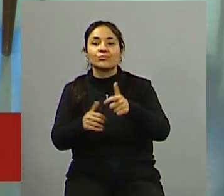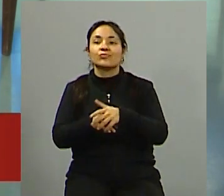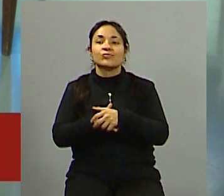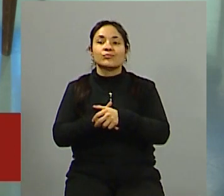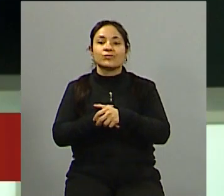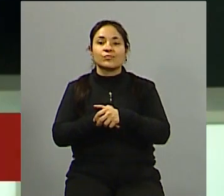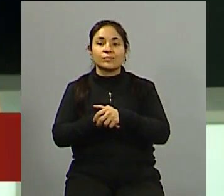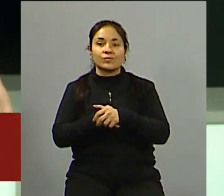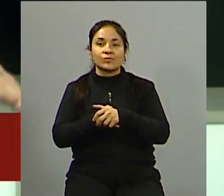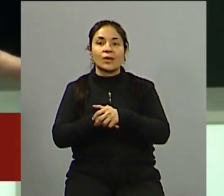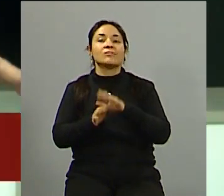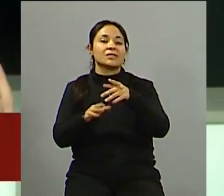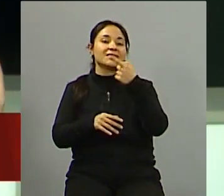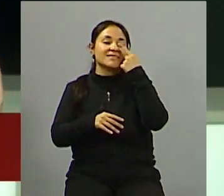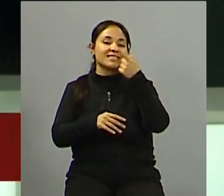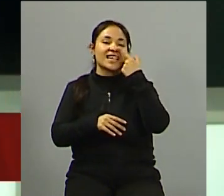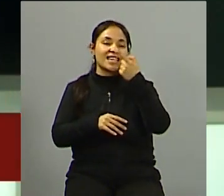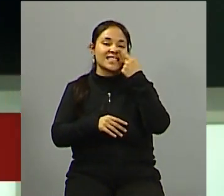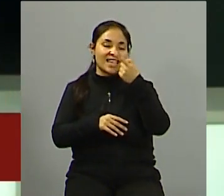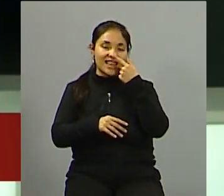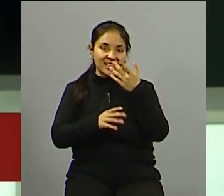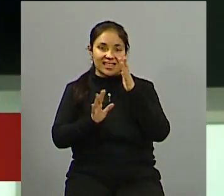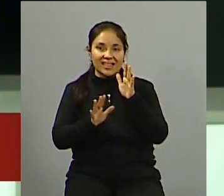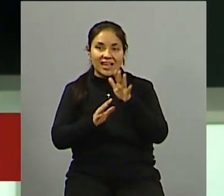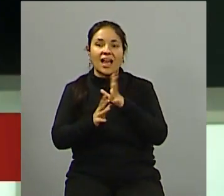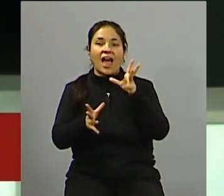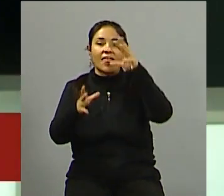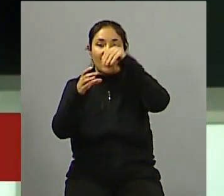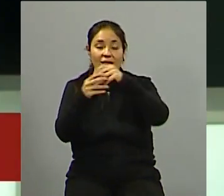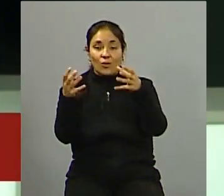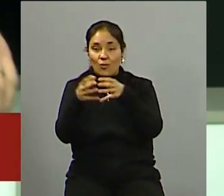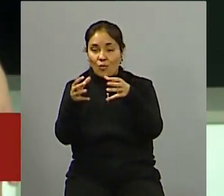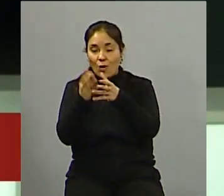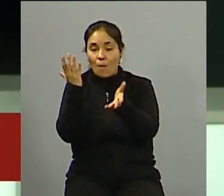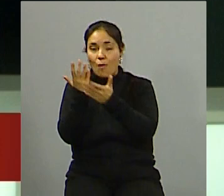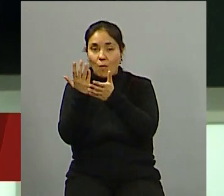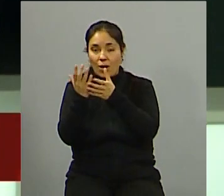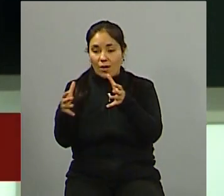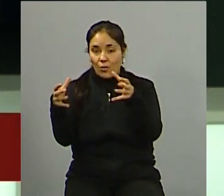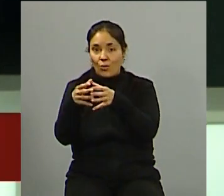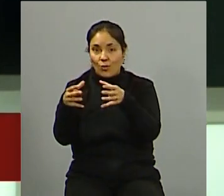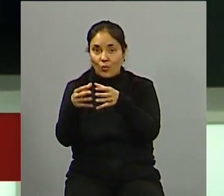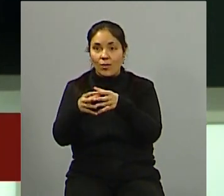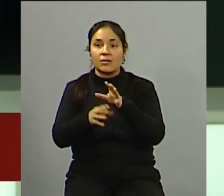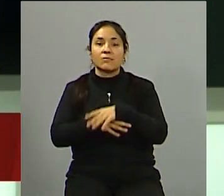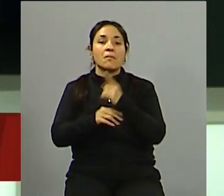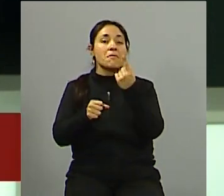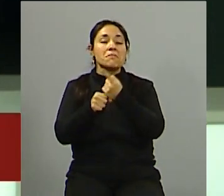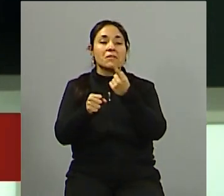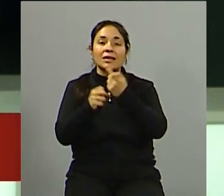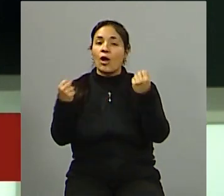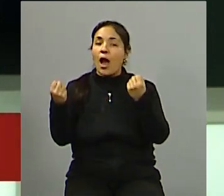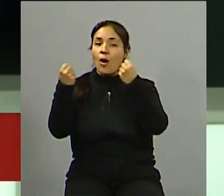pasó también algo interesante un poco después dentro de las estructuras internas del Partido Popular. Primero tuvo que haber un consenso.